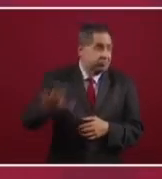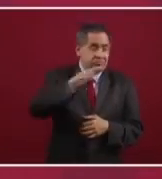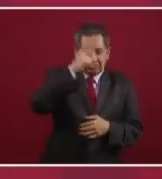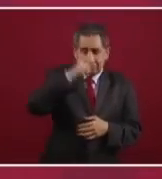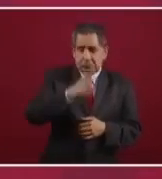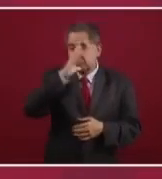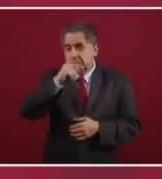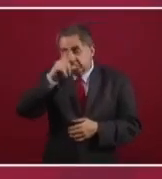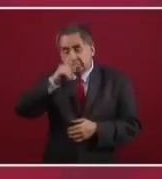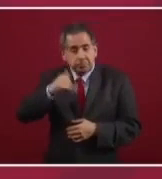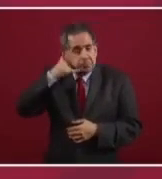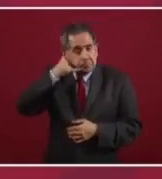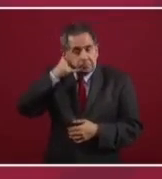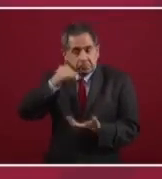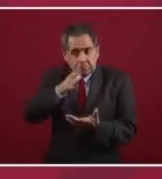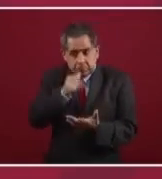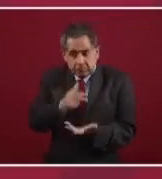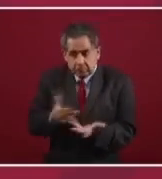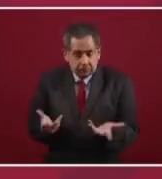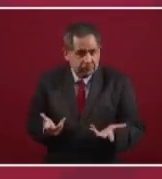nacional.